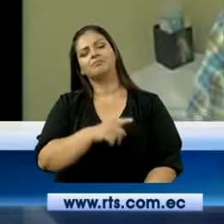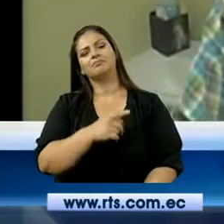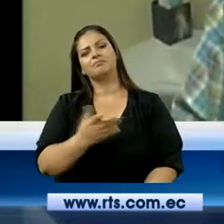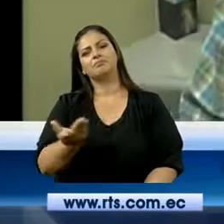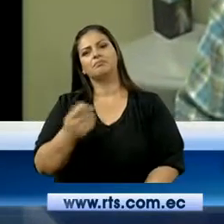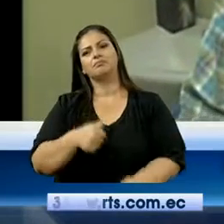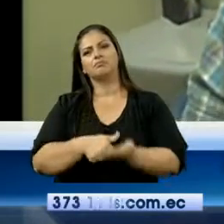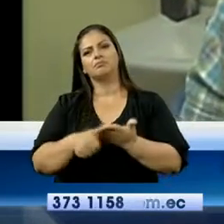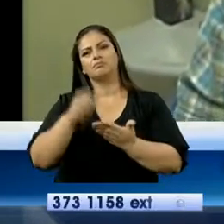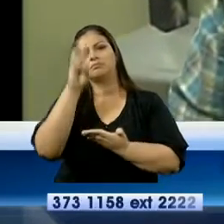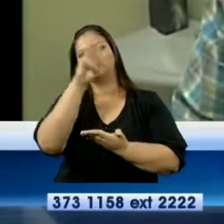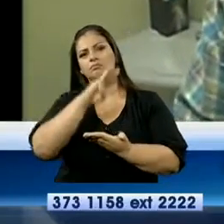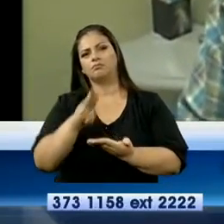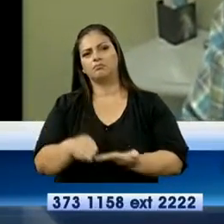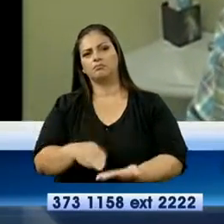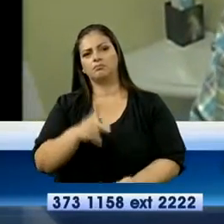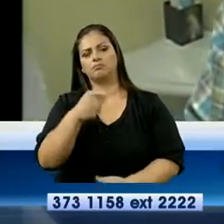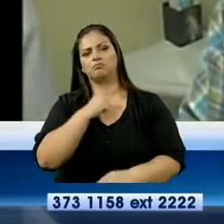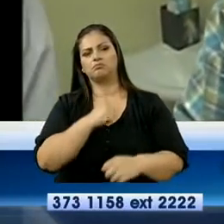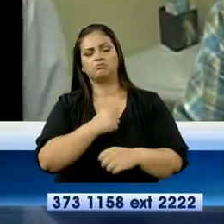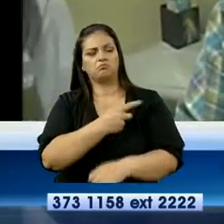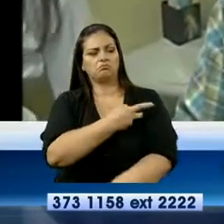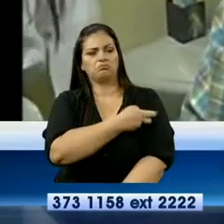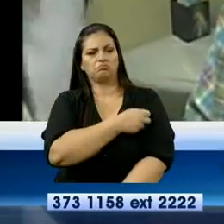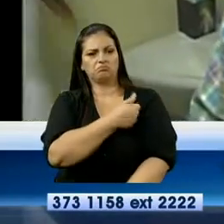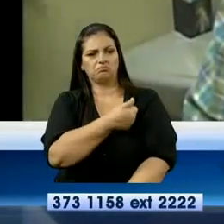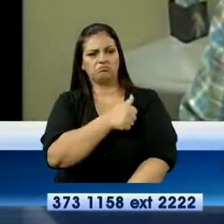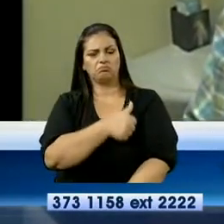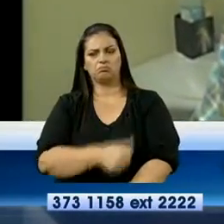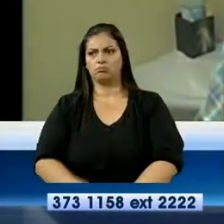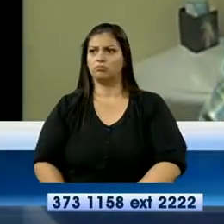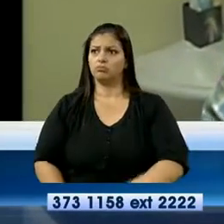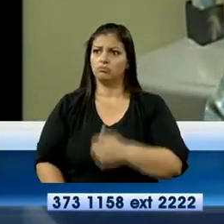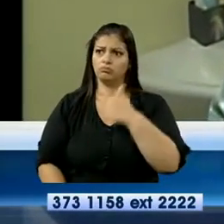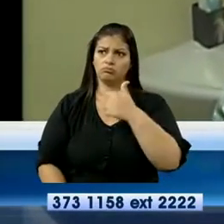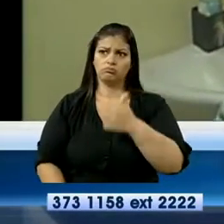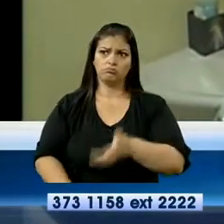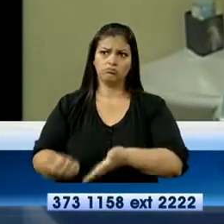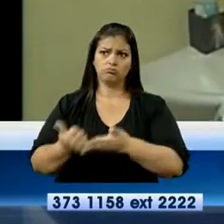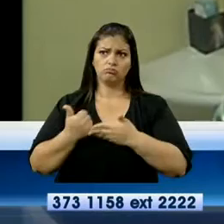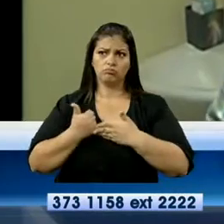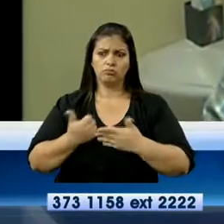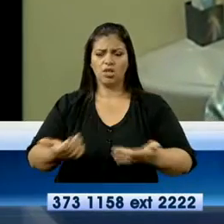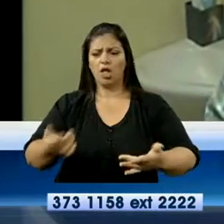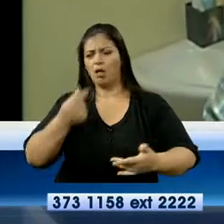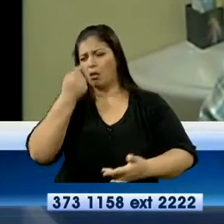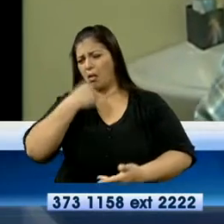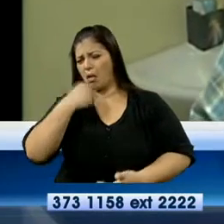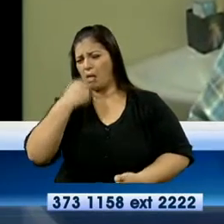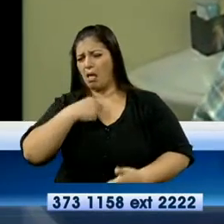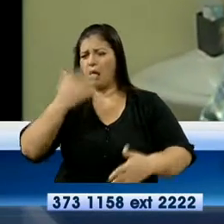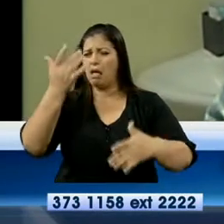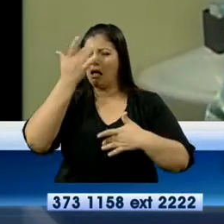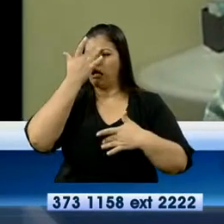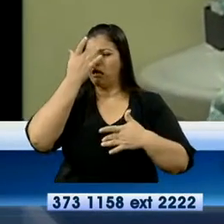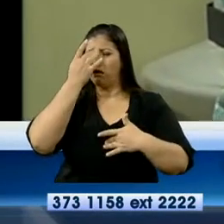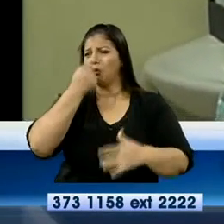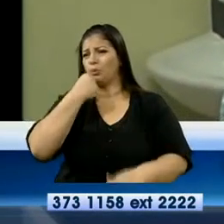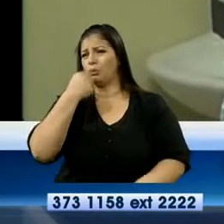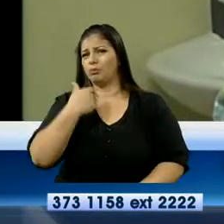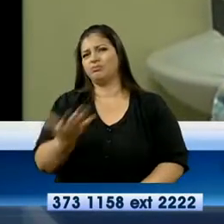realiza el Ministerio de Salud Pública? No, está muy bueno, todo esto es muy eficaz para la población que sufre de mucha gripe en estos tiempos de invierno, sobre